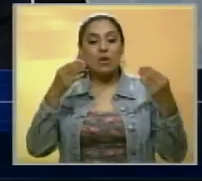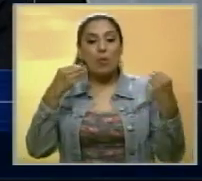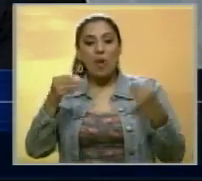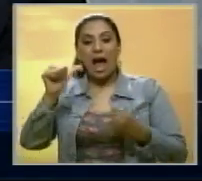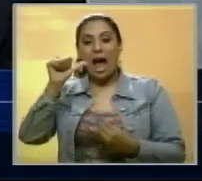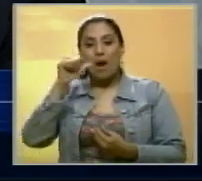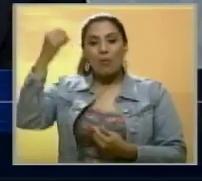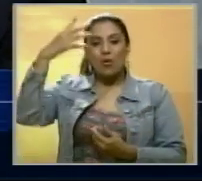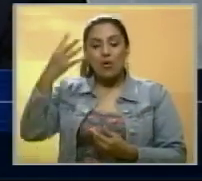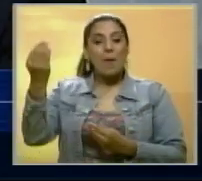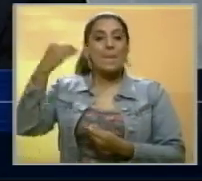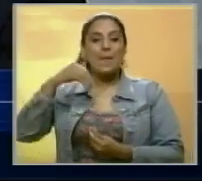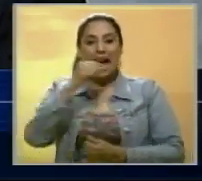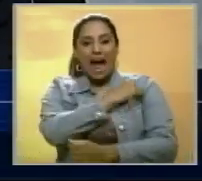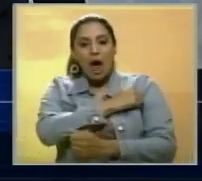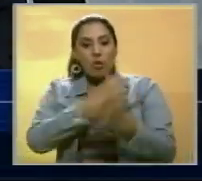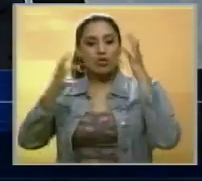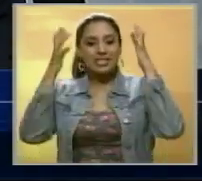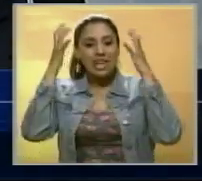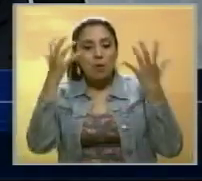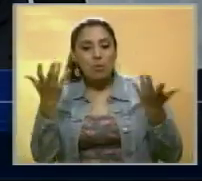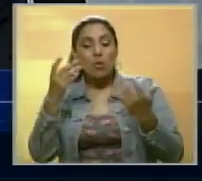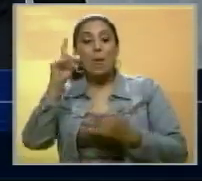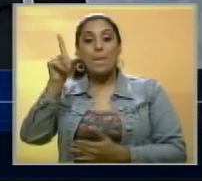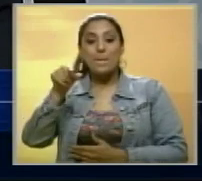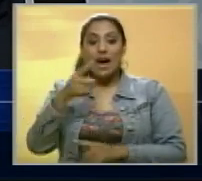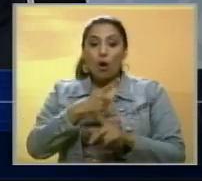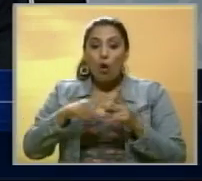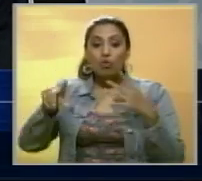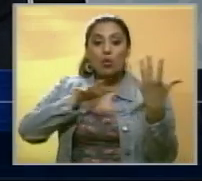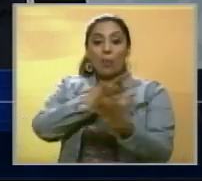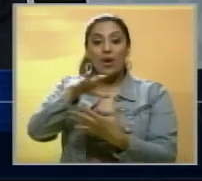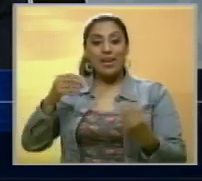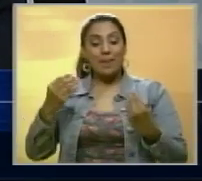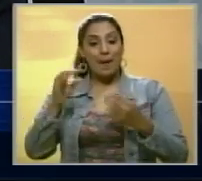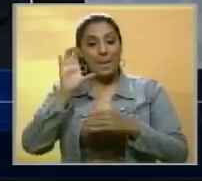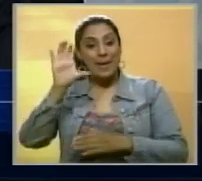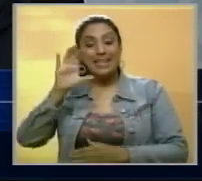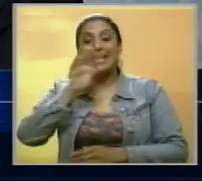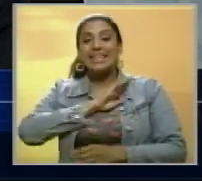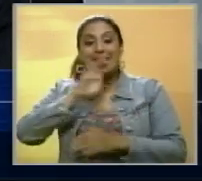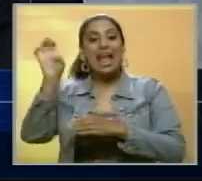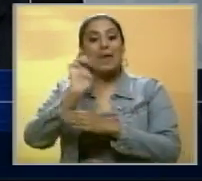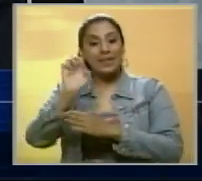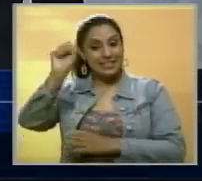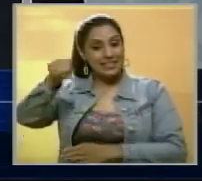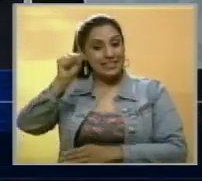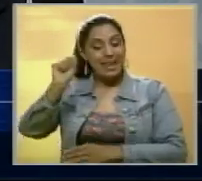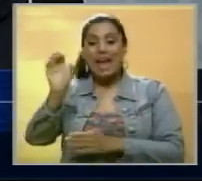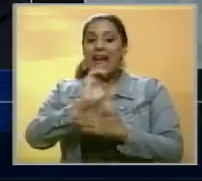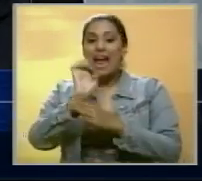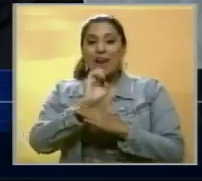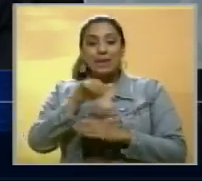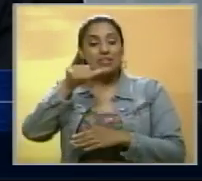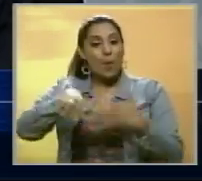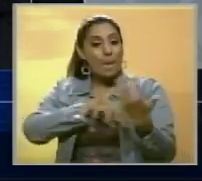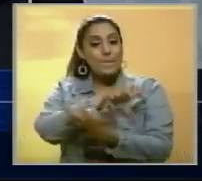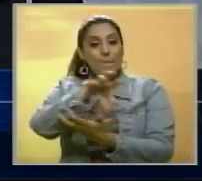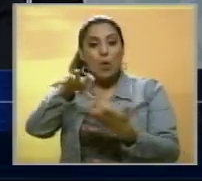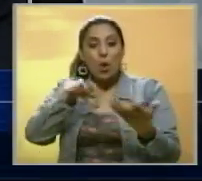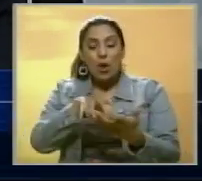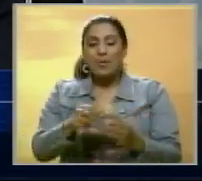públicos, artículos de aseo personal. La situación del país es de emergencia, es una